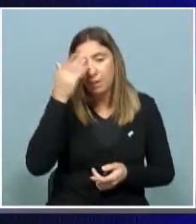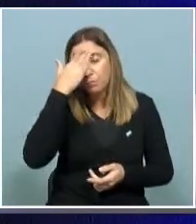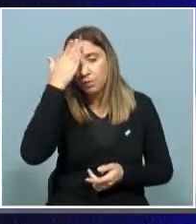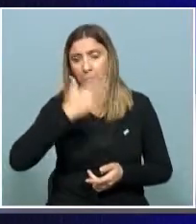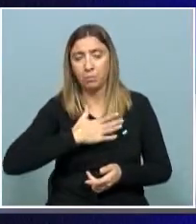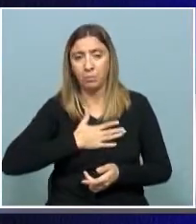respiratoria ya ti